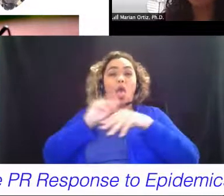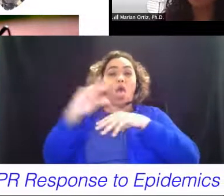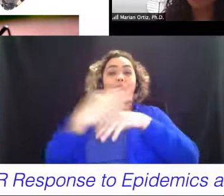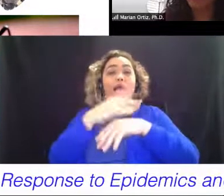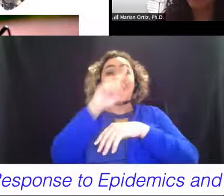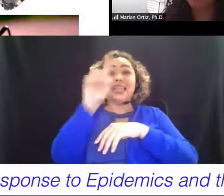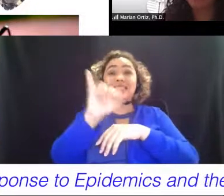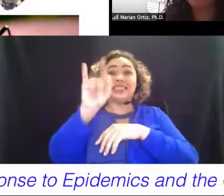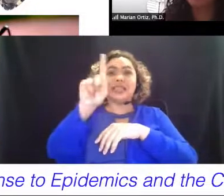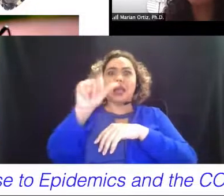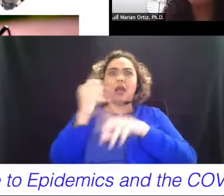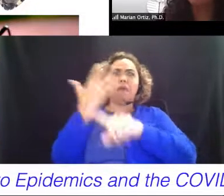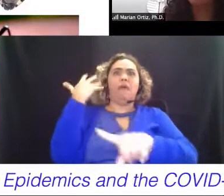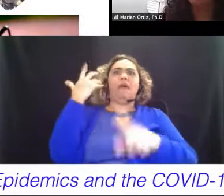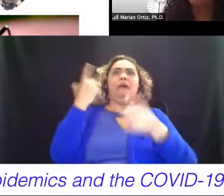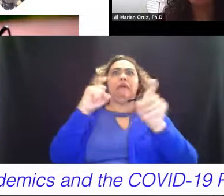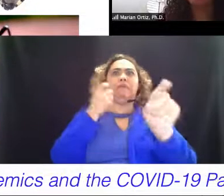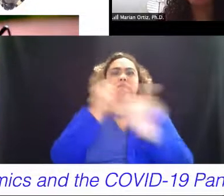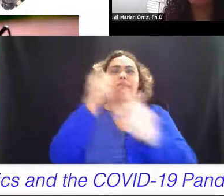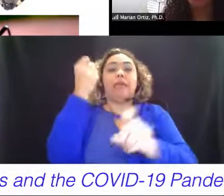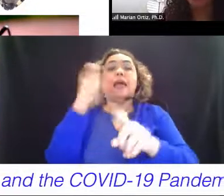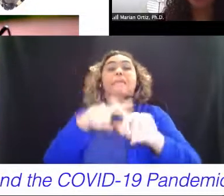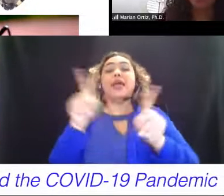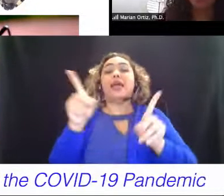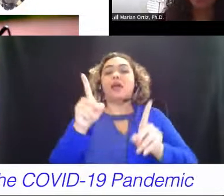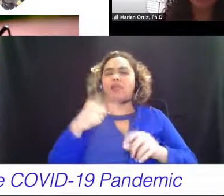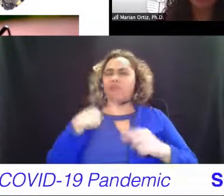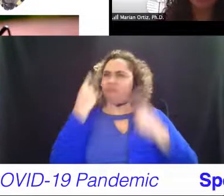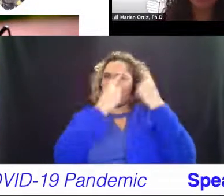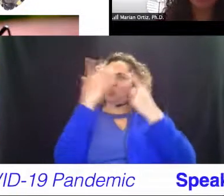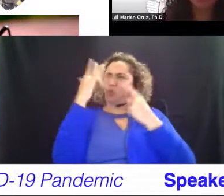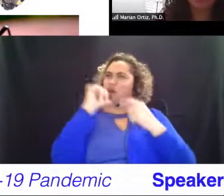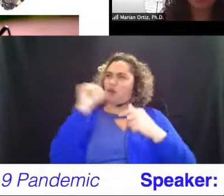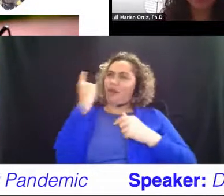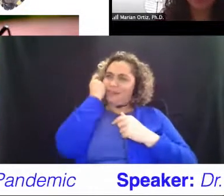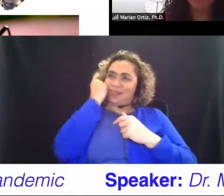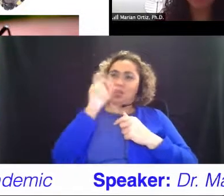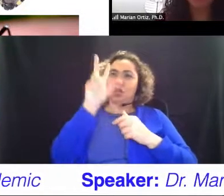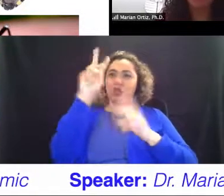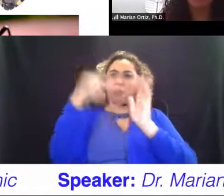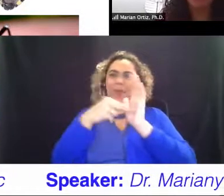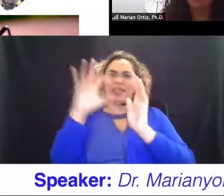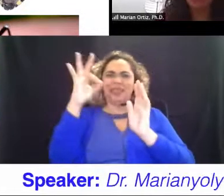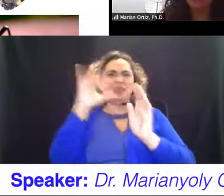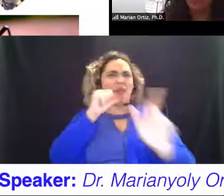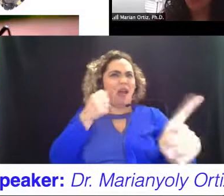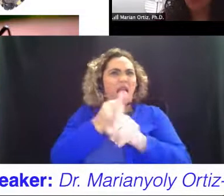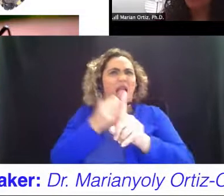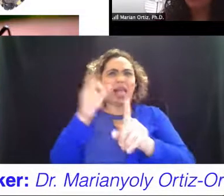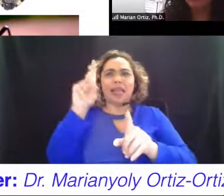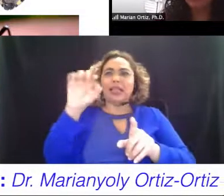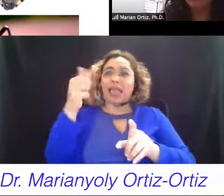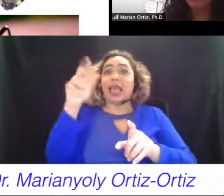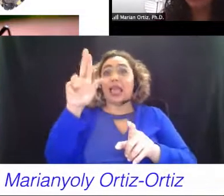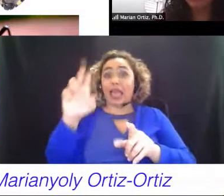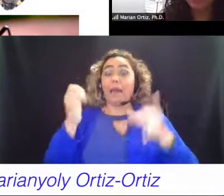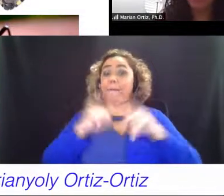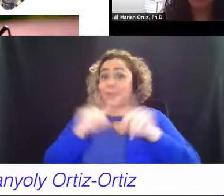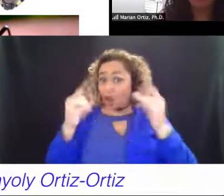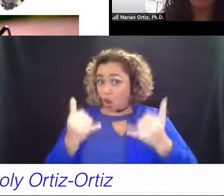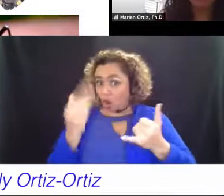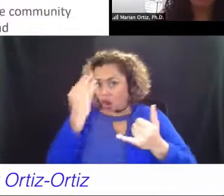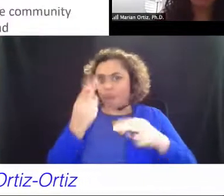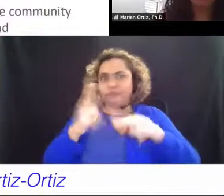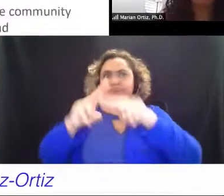bastante significativa, pero es una de esas preguntas que tenemos, aunque los casos ahora mismo están en